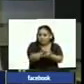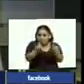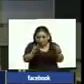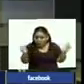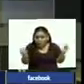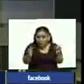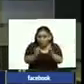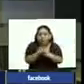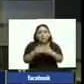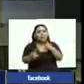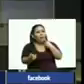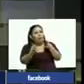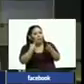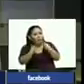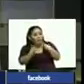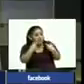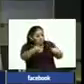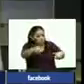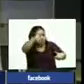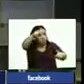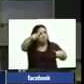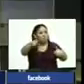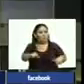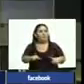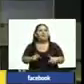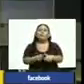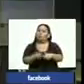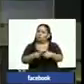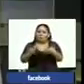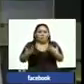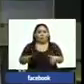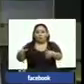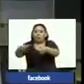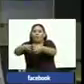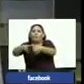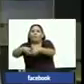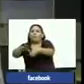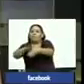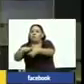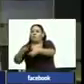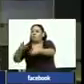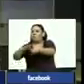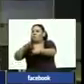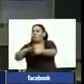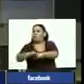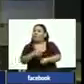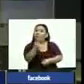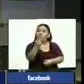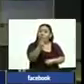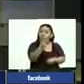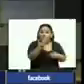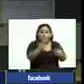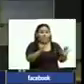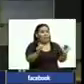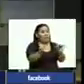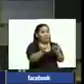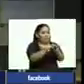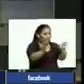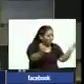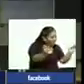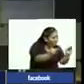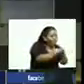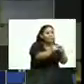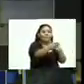este acercamiento y de lograr un acuerdo, ya se tendrían los votos del FMLN. Solo faltaría que se reúna también con